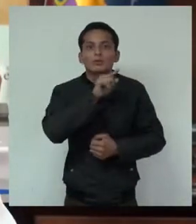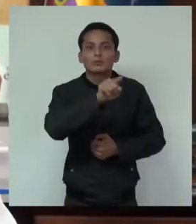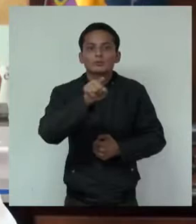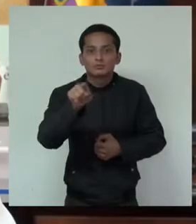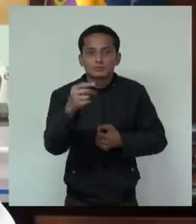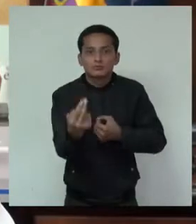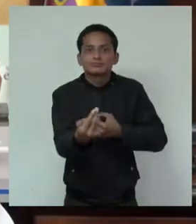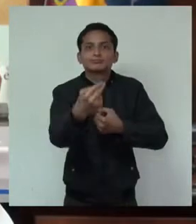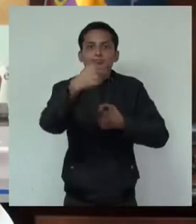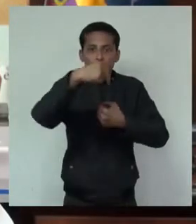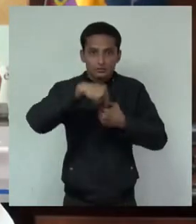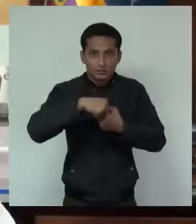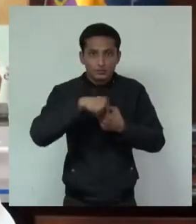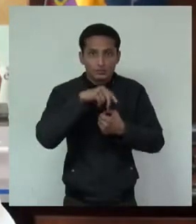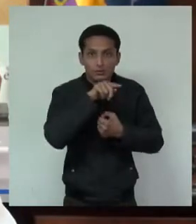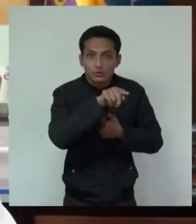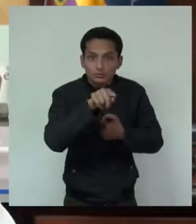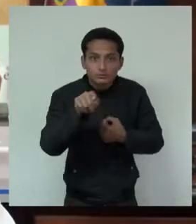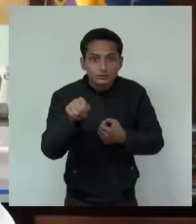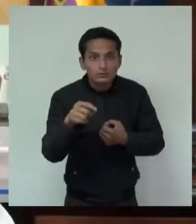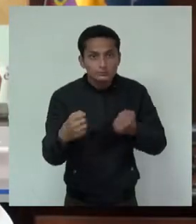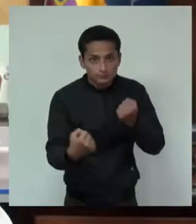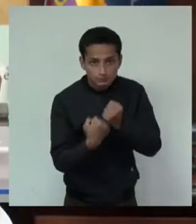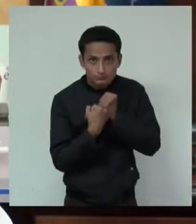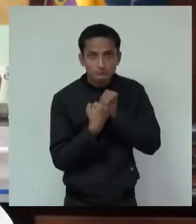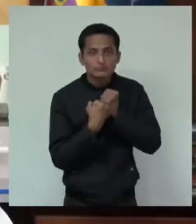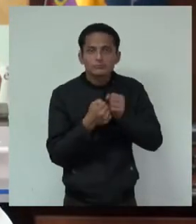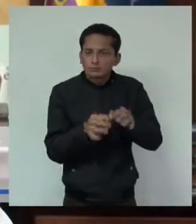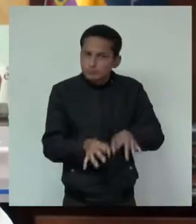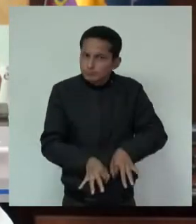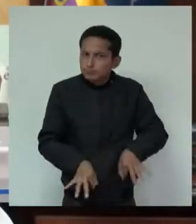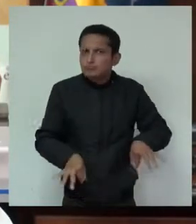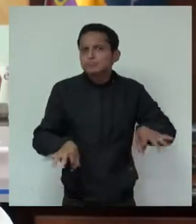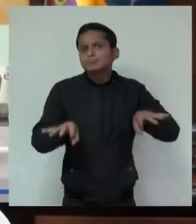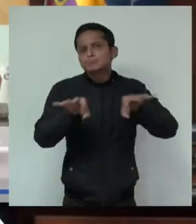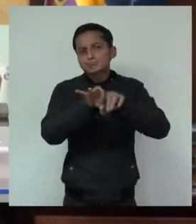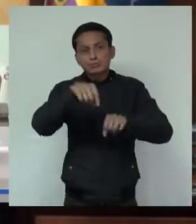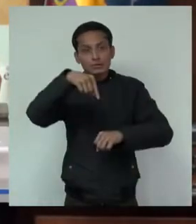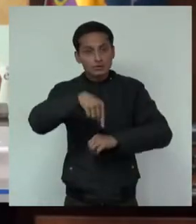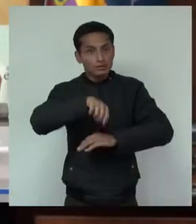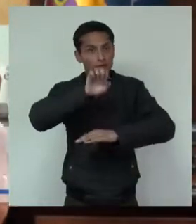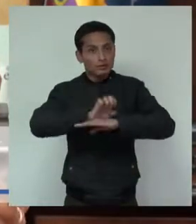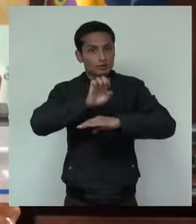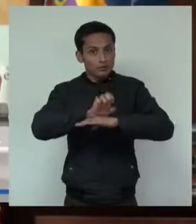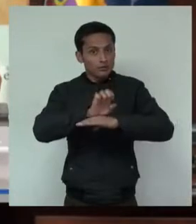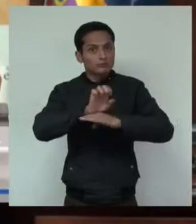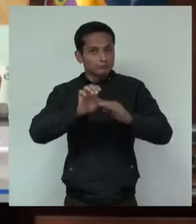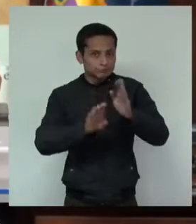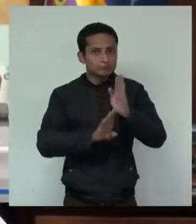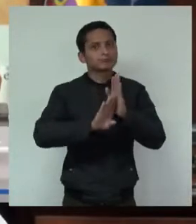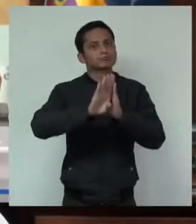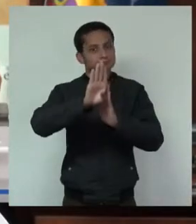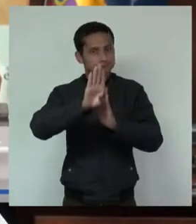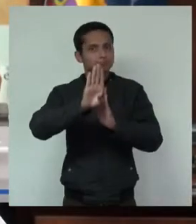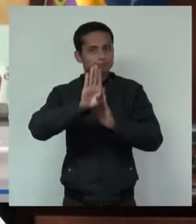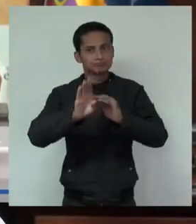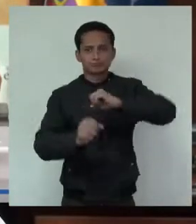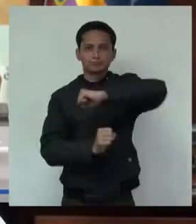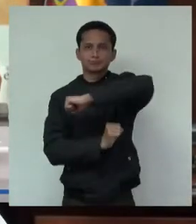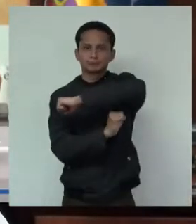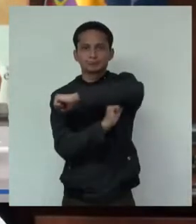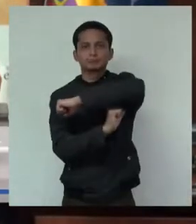esta intervención de ustedes, su participación, es de suma importancia para fortalecer el proceso